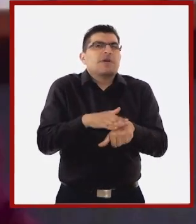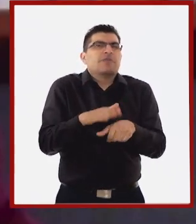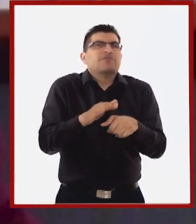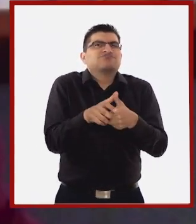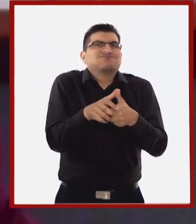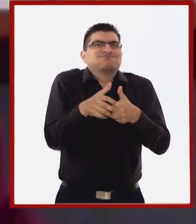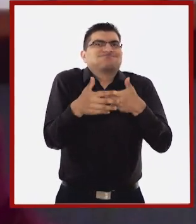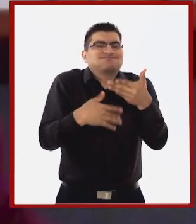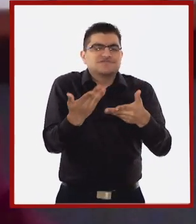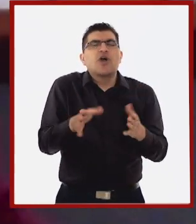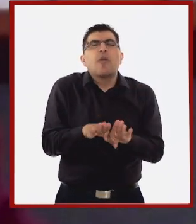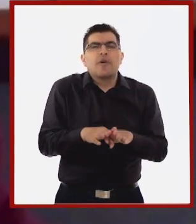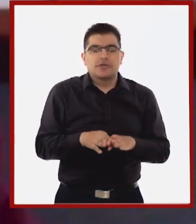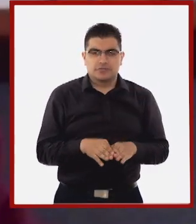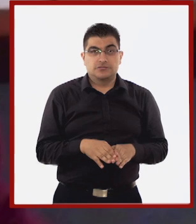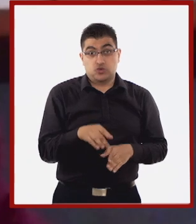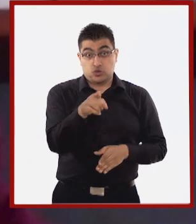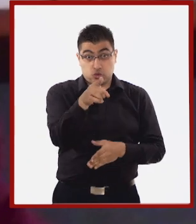para eso es leyendo.